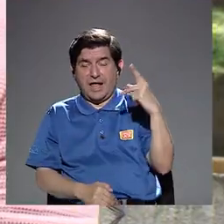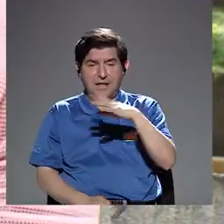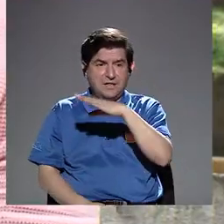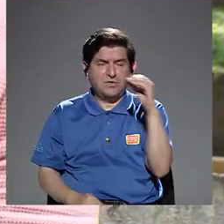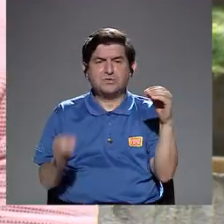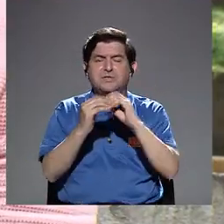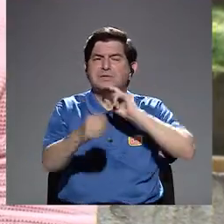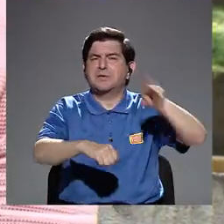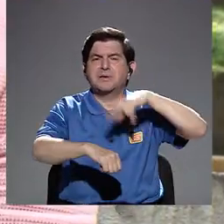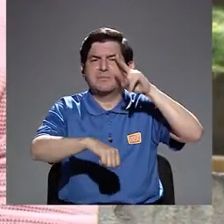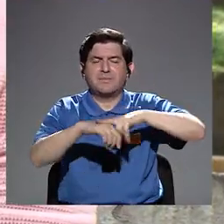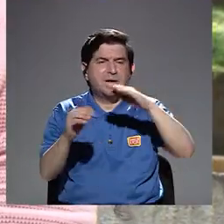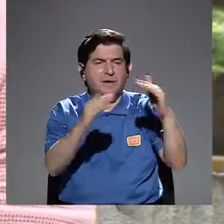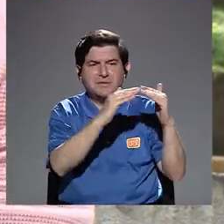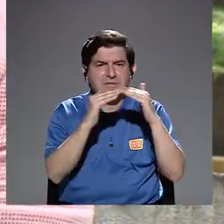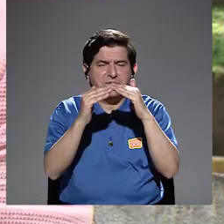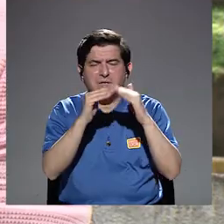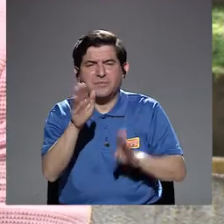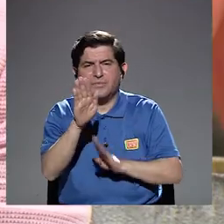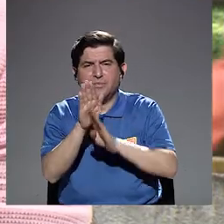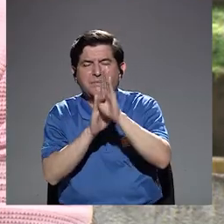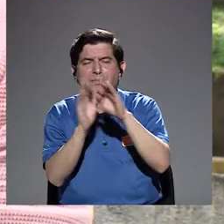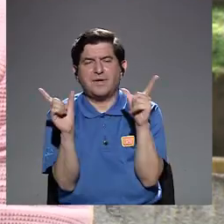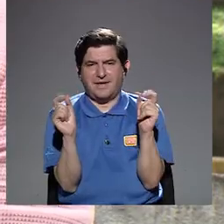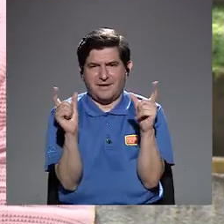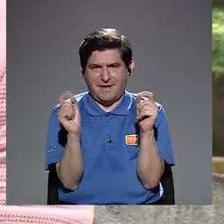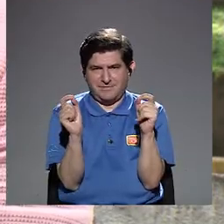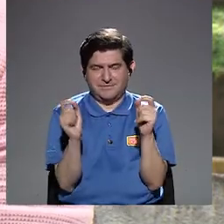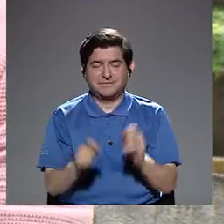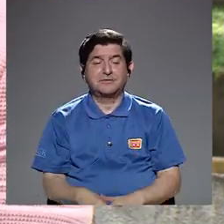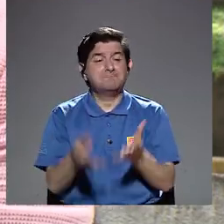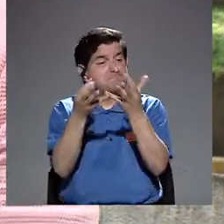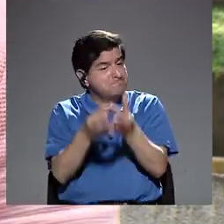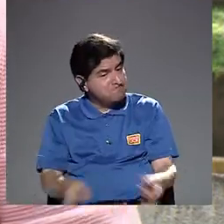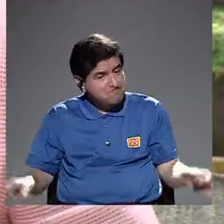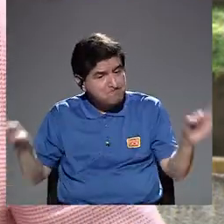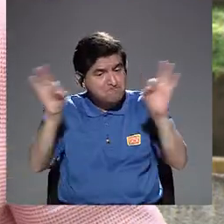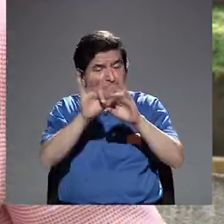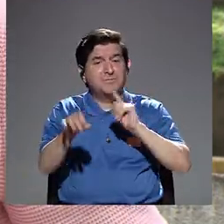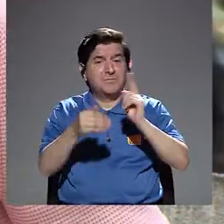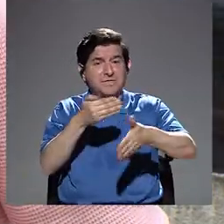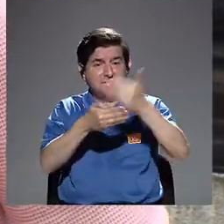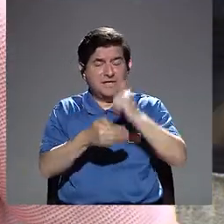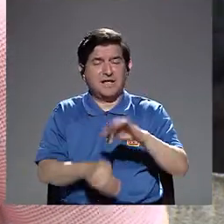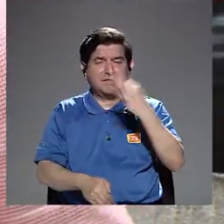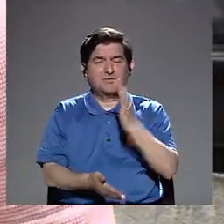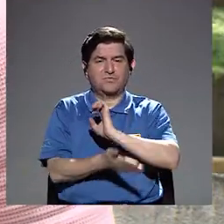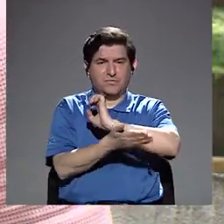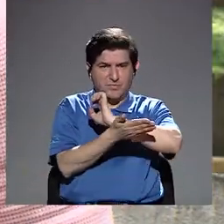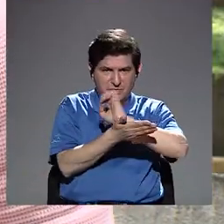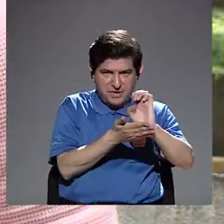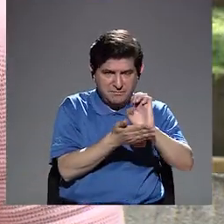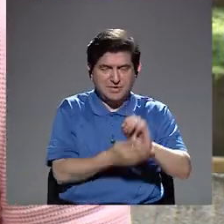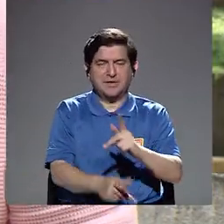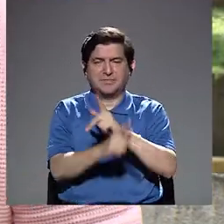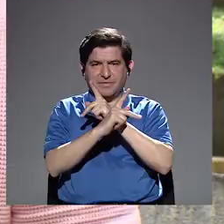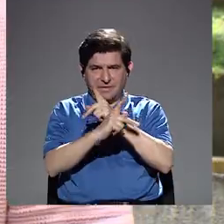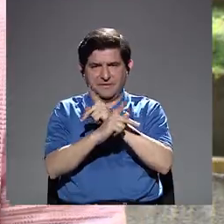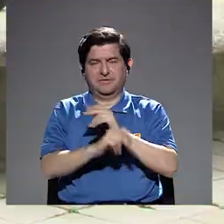los que son más comunes en la población que lleguen a desarrollar el cáncer. Entonces siempre importante, como hablábamos, es una medida preventiva a